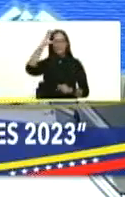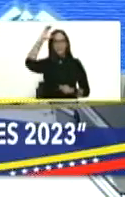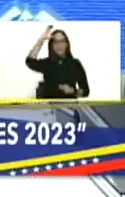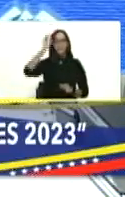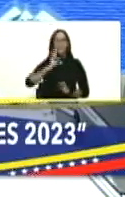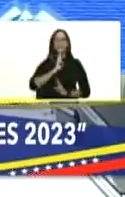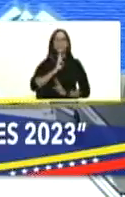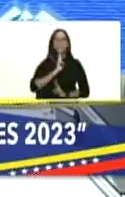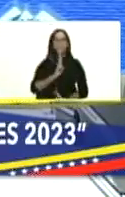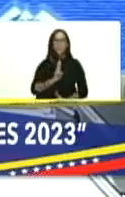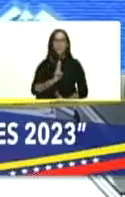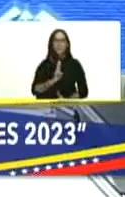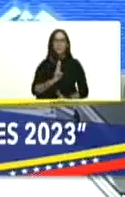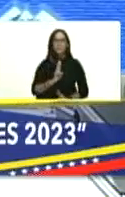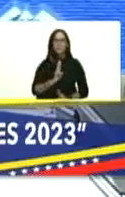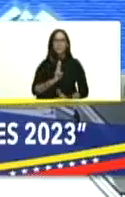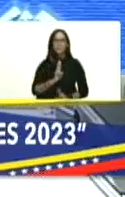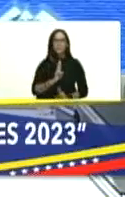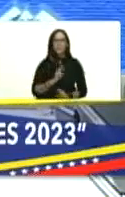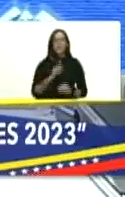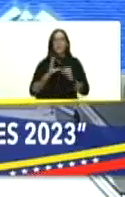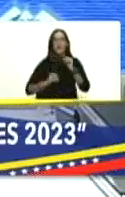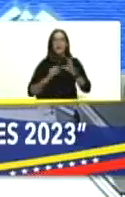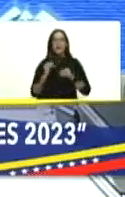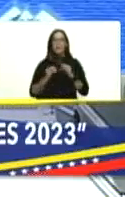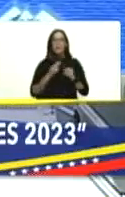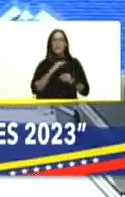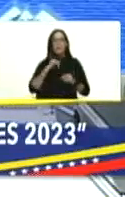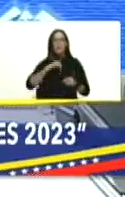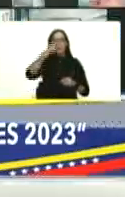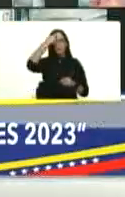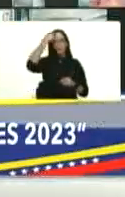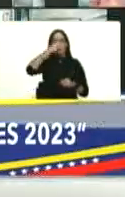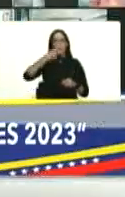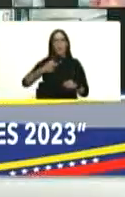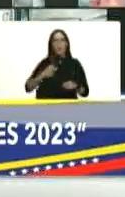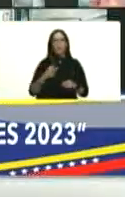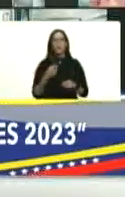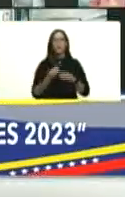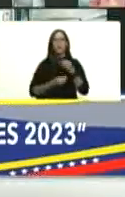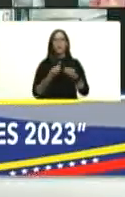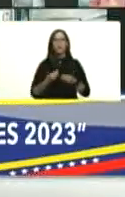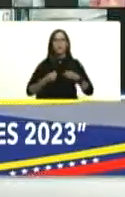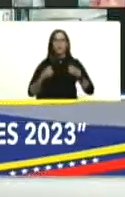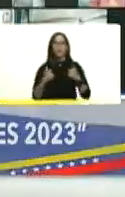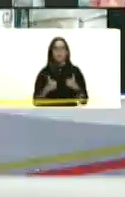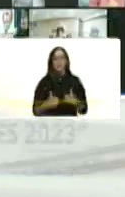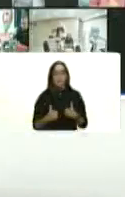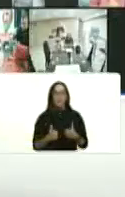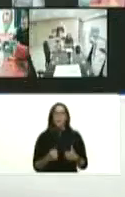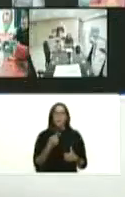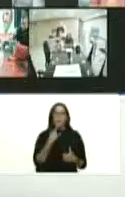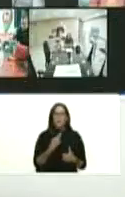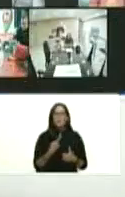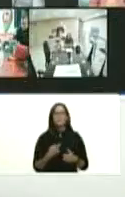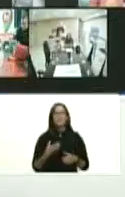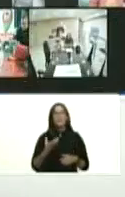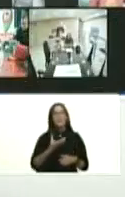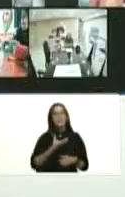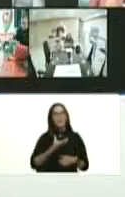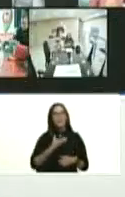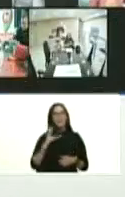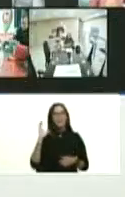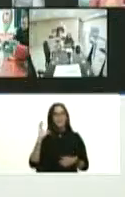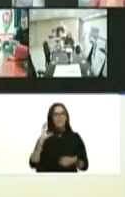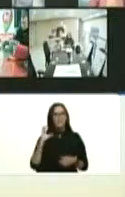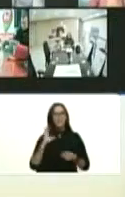respuesta a hablarle a nuestro pueblo prepararlo bien lo que decía la alcaldesa de Caracas a